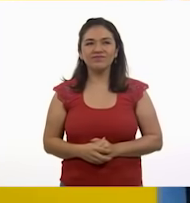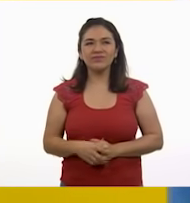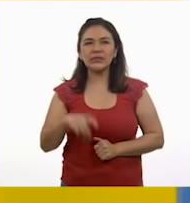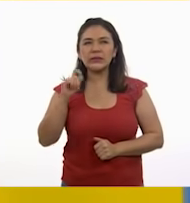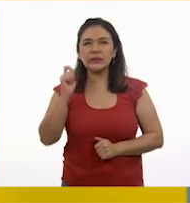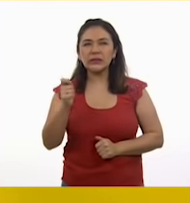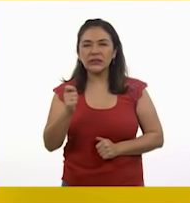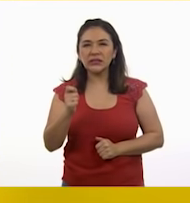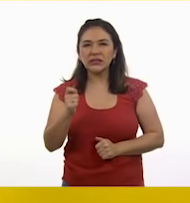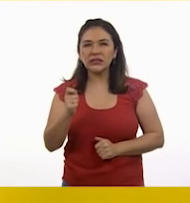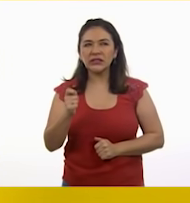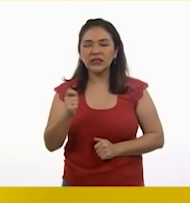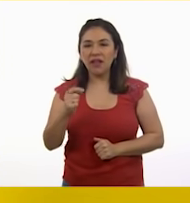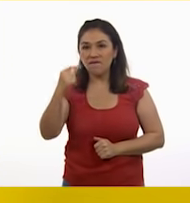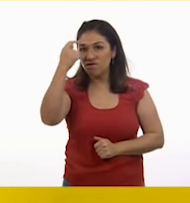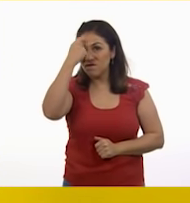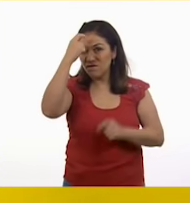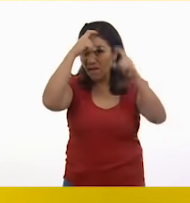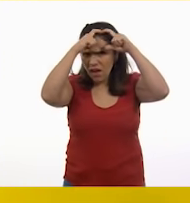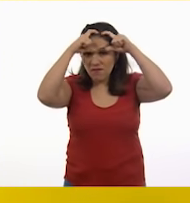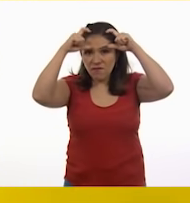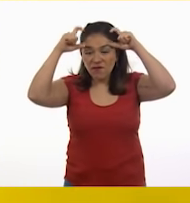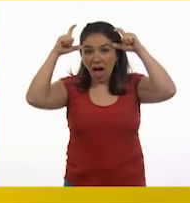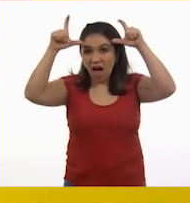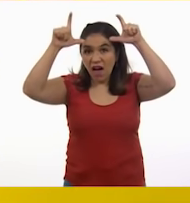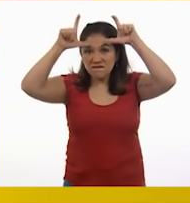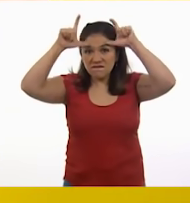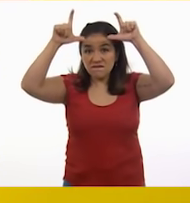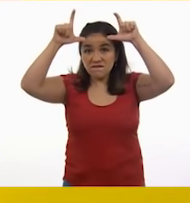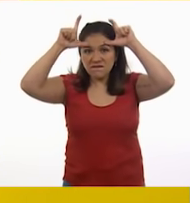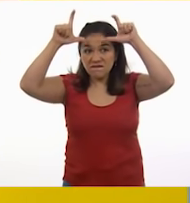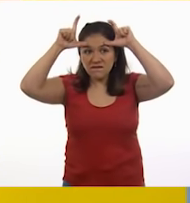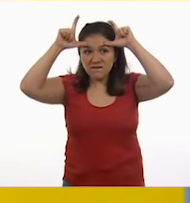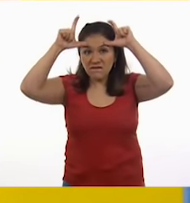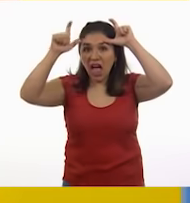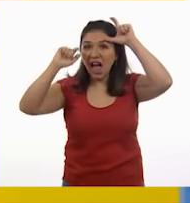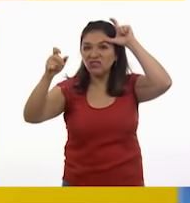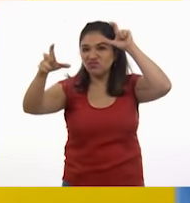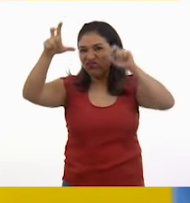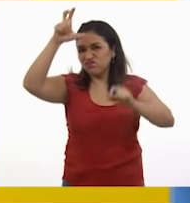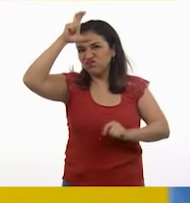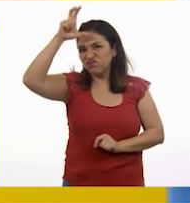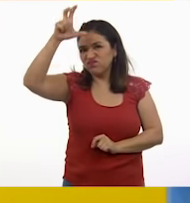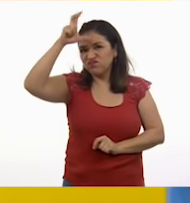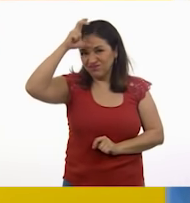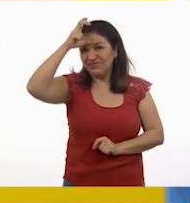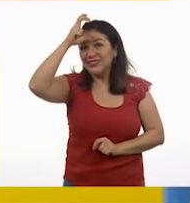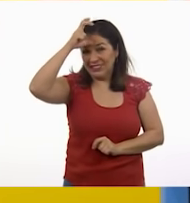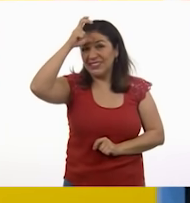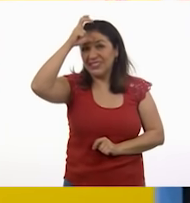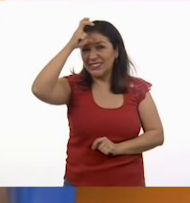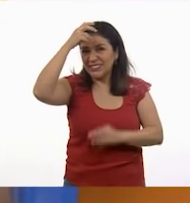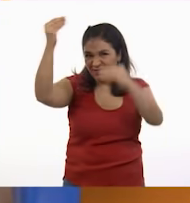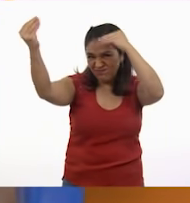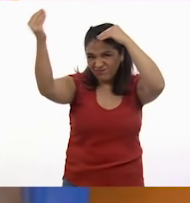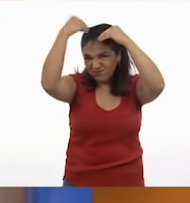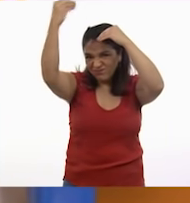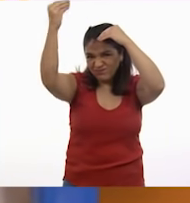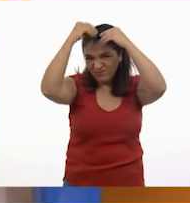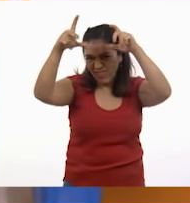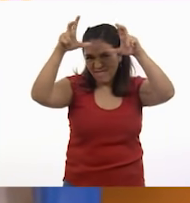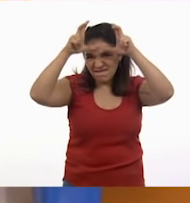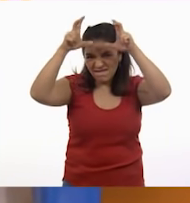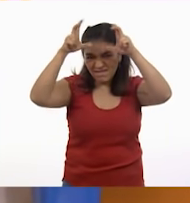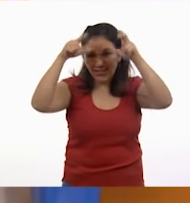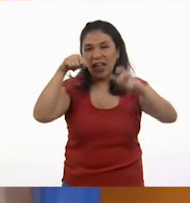como yo que tengo la frente grande por mi salida entonces yo también entonces tengo la frente grande está un